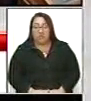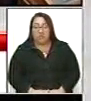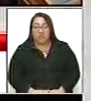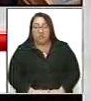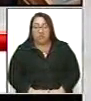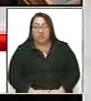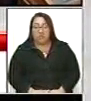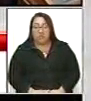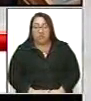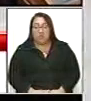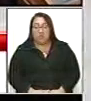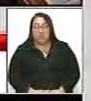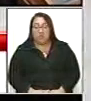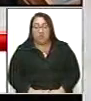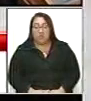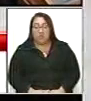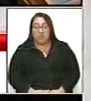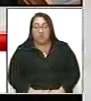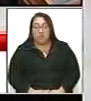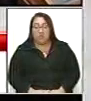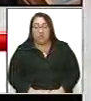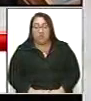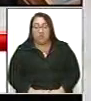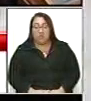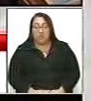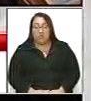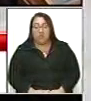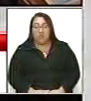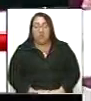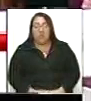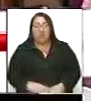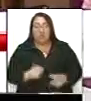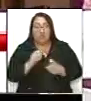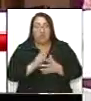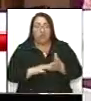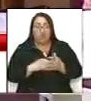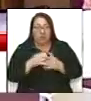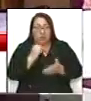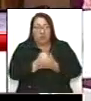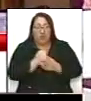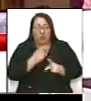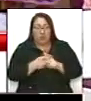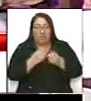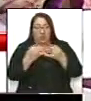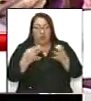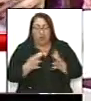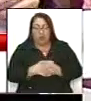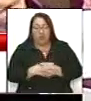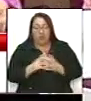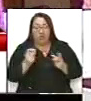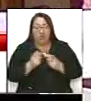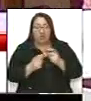contra. Los que se abstengan. El cronograma ha sido aprobado por mayoría.